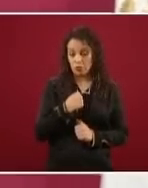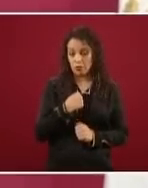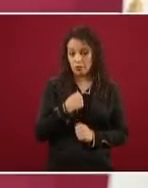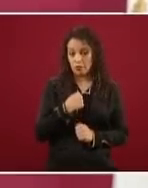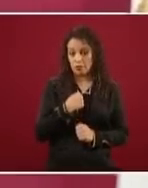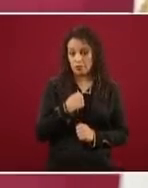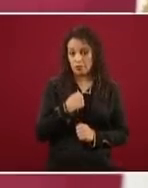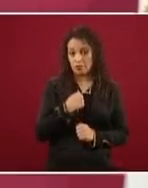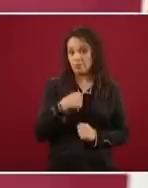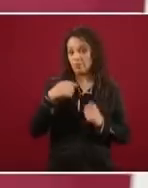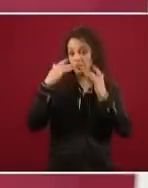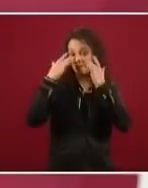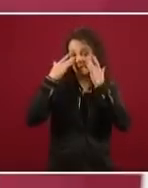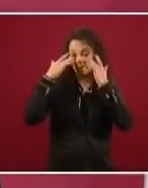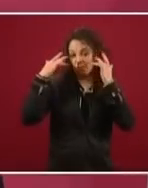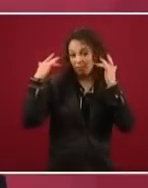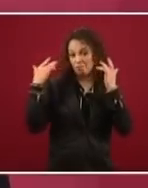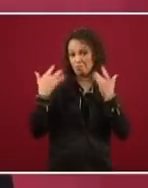renunciar